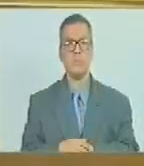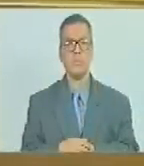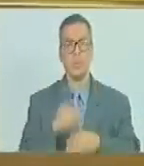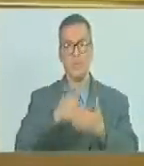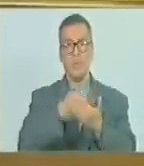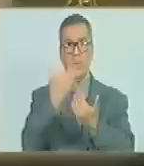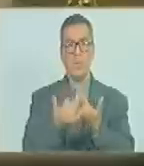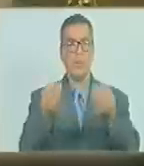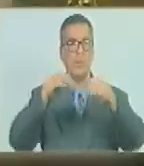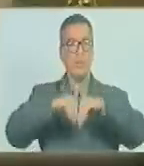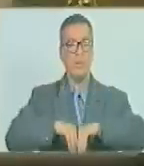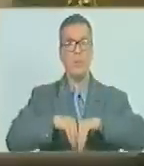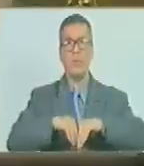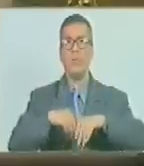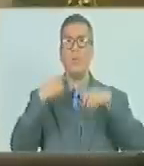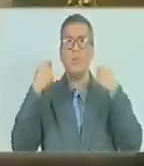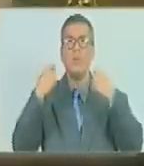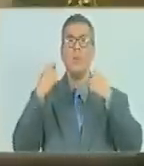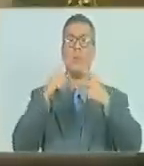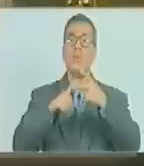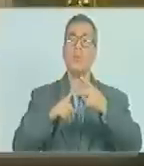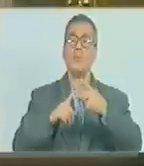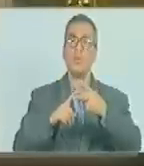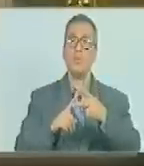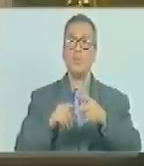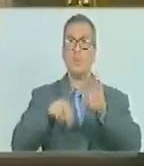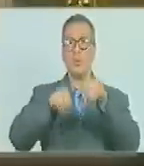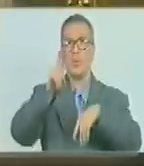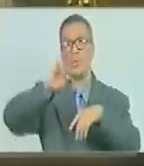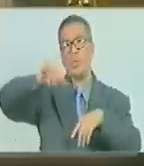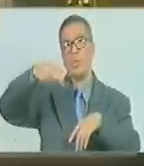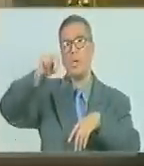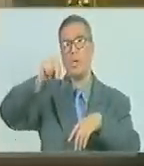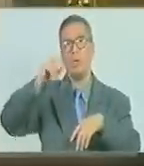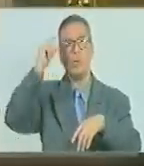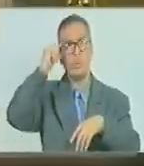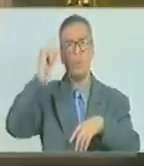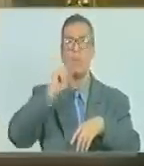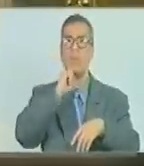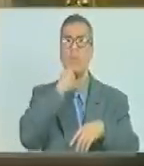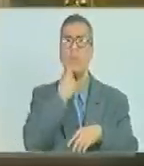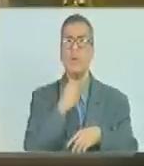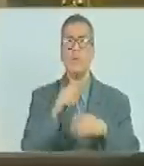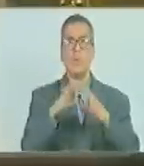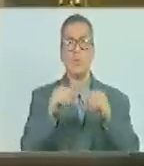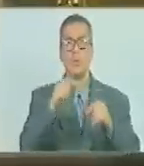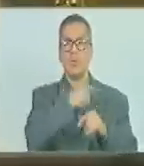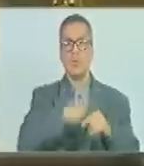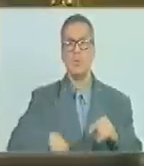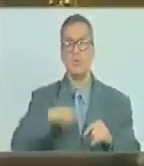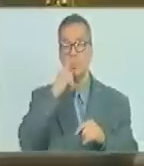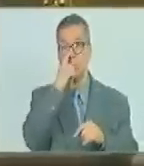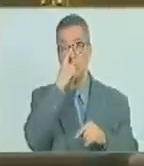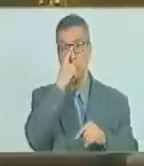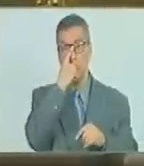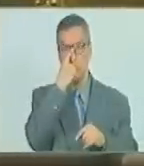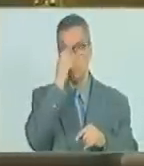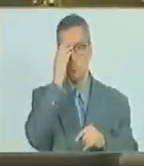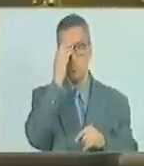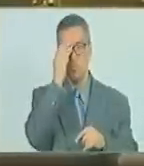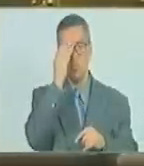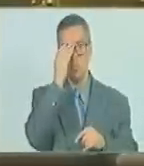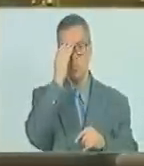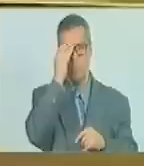Proyecto de acuerdo con motivo de celebrarse el 12 de junio, el Día de Rusia. Es todo, señor presidente.